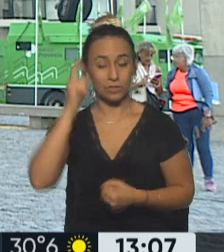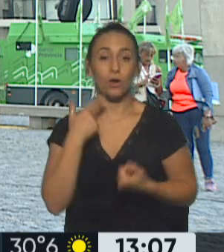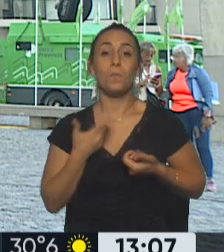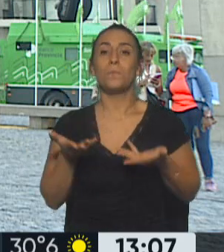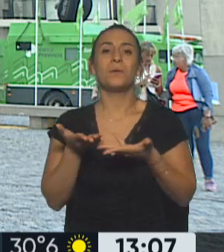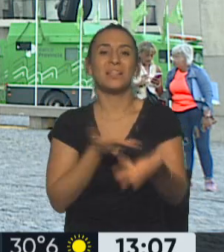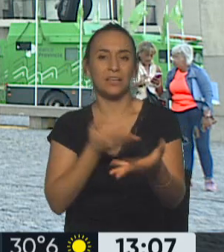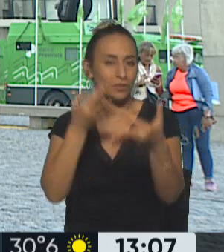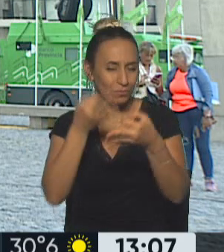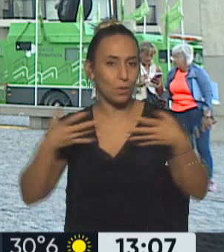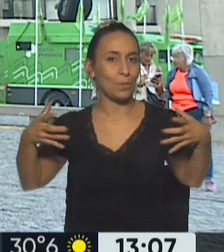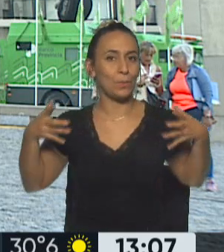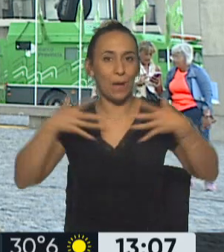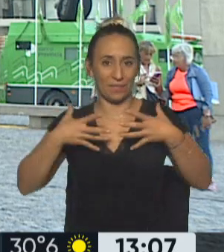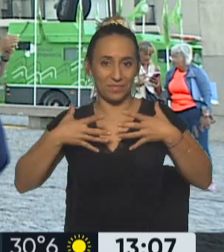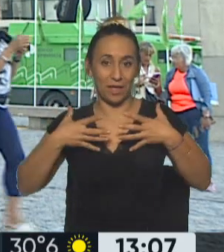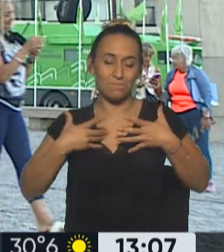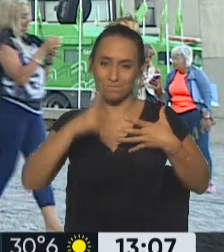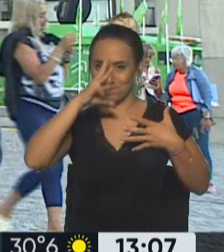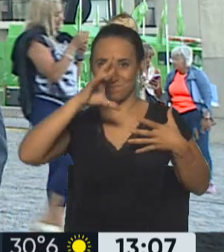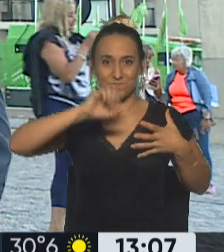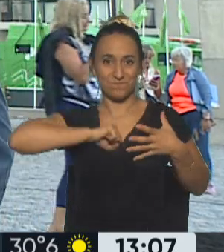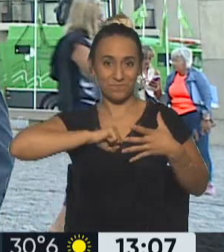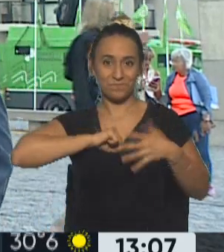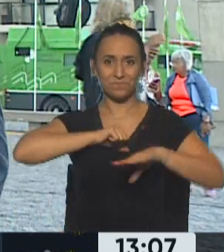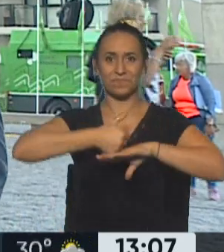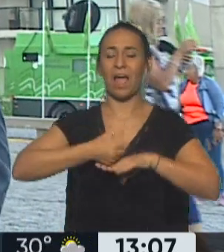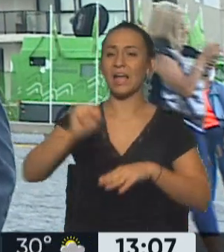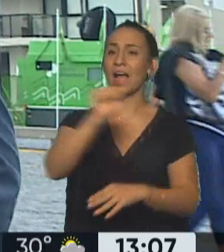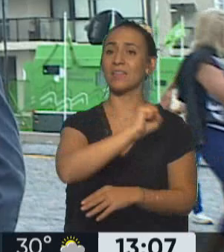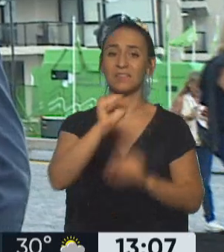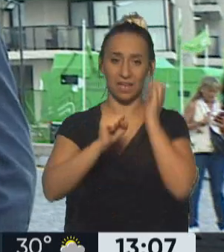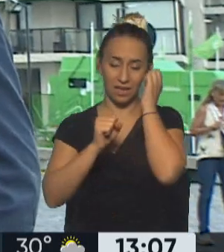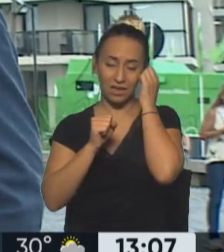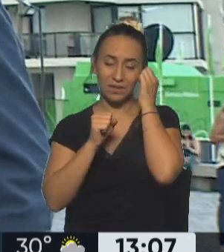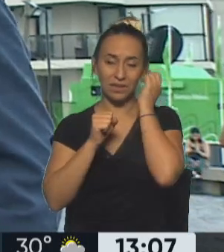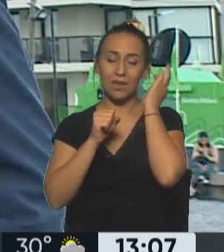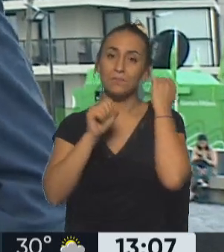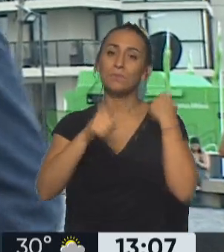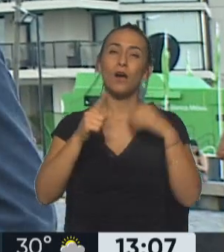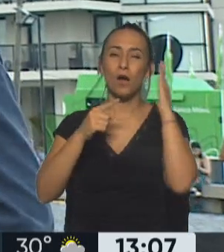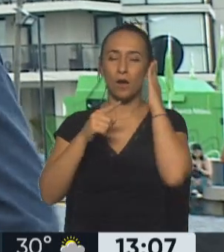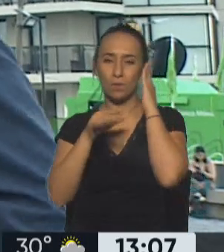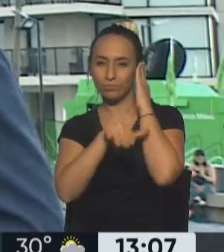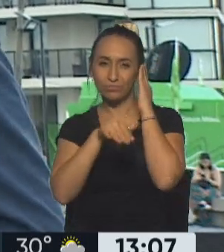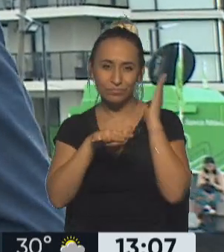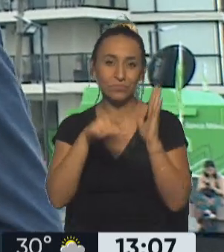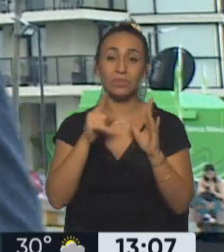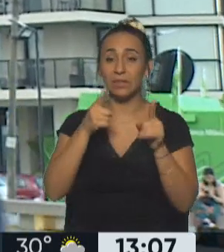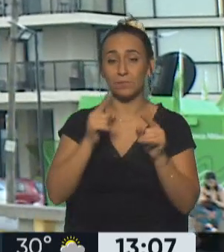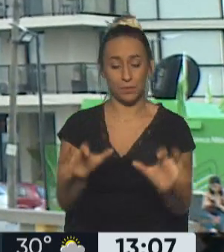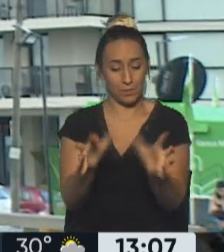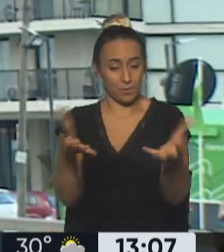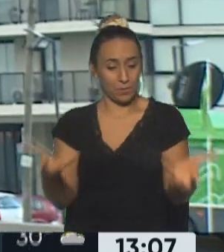banda. Bueno, me animé a salir a cantar, a rapear, a decir cosas y a transformar mi bandoneón en